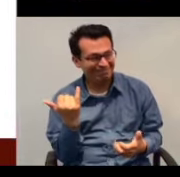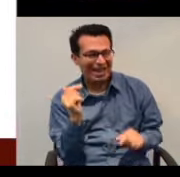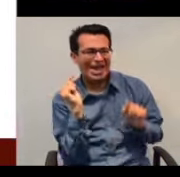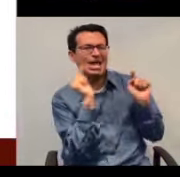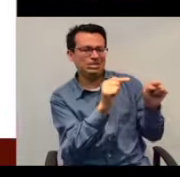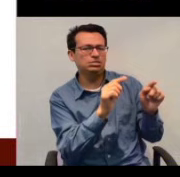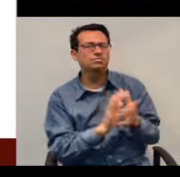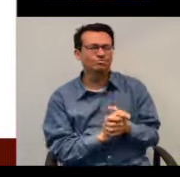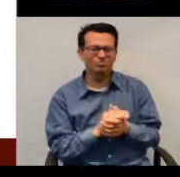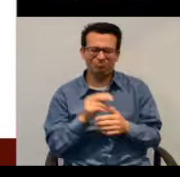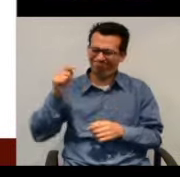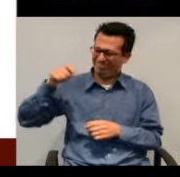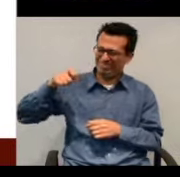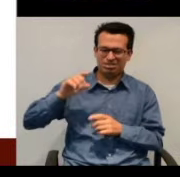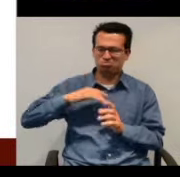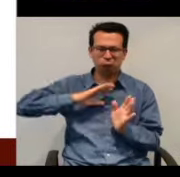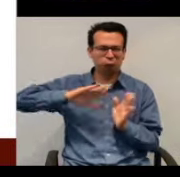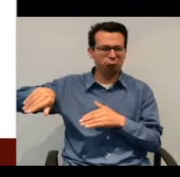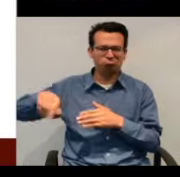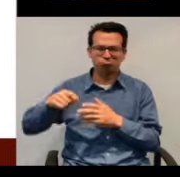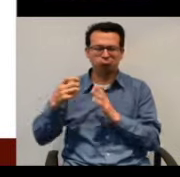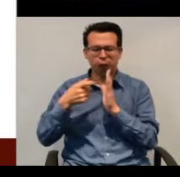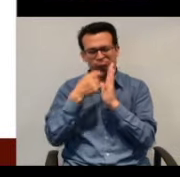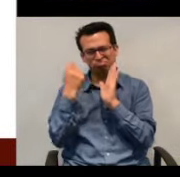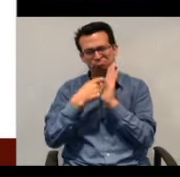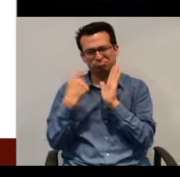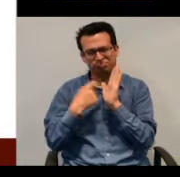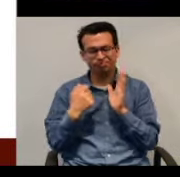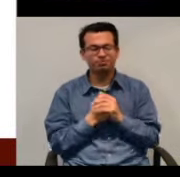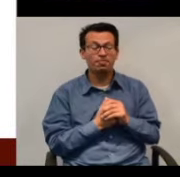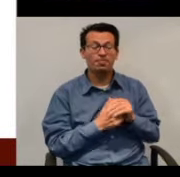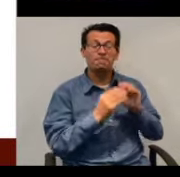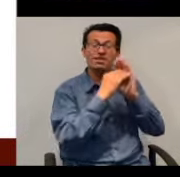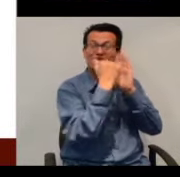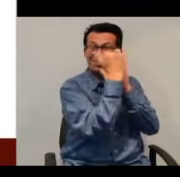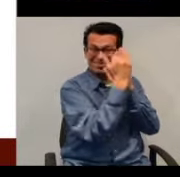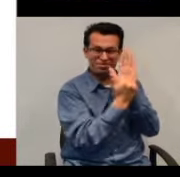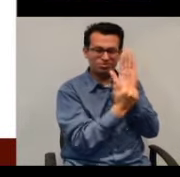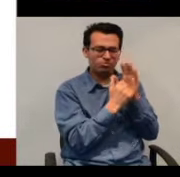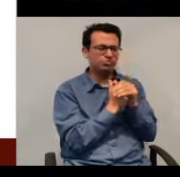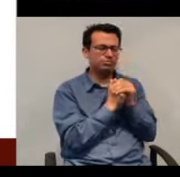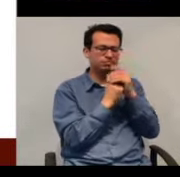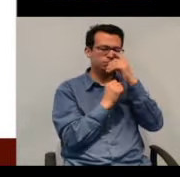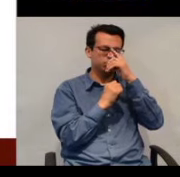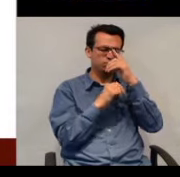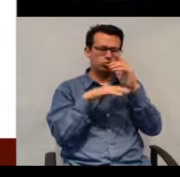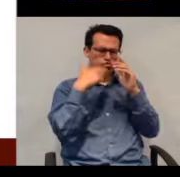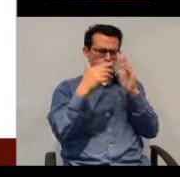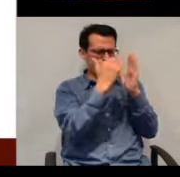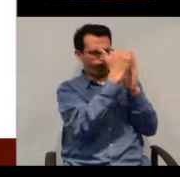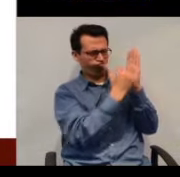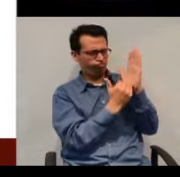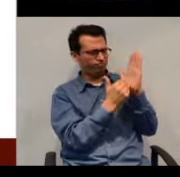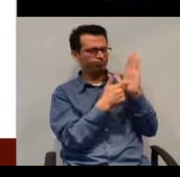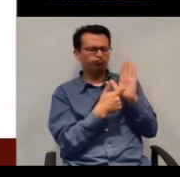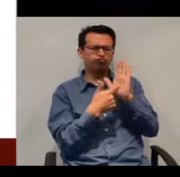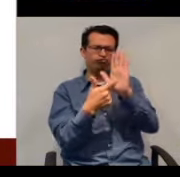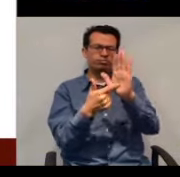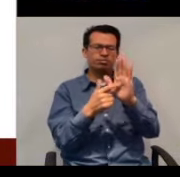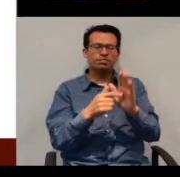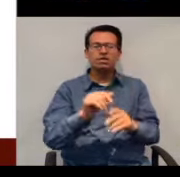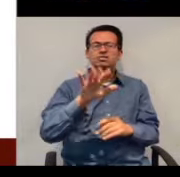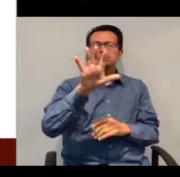En la reflexión propuesta en los lineamientos se presentan cinco desafíos que nos permiten pensar en un